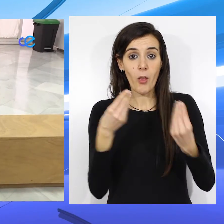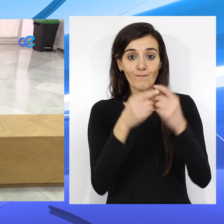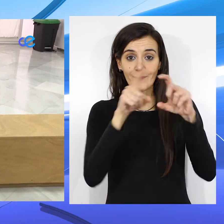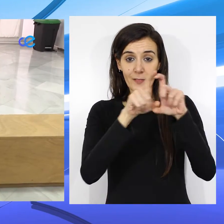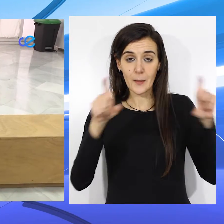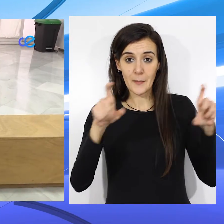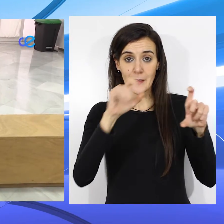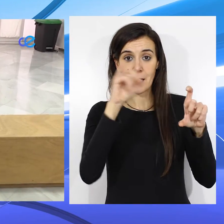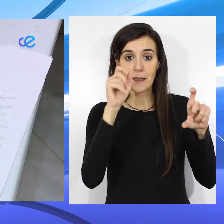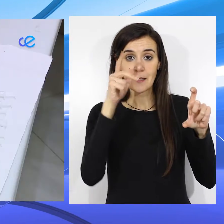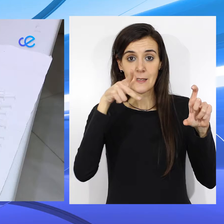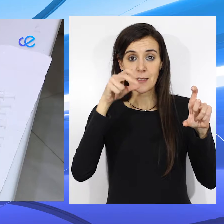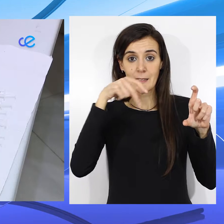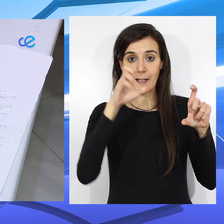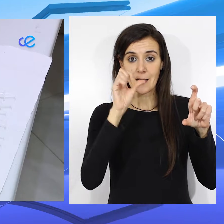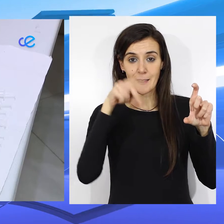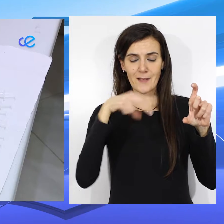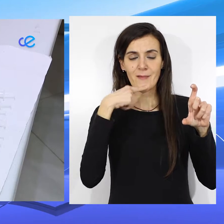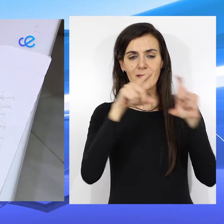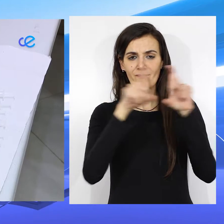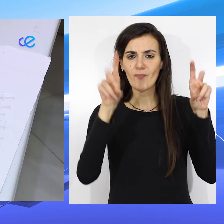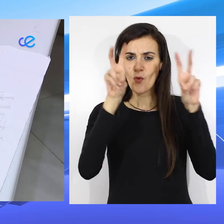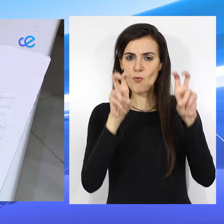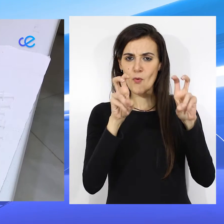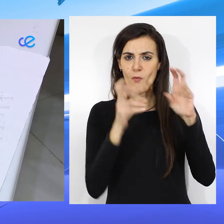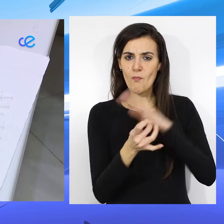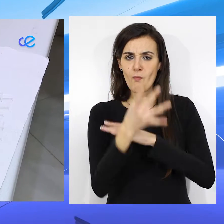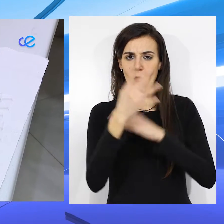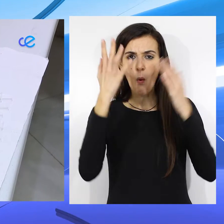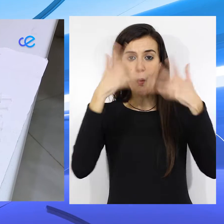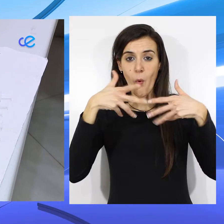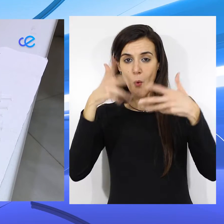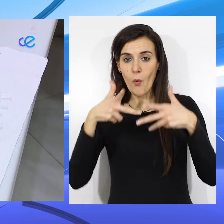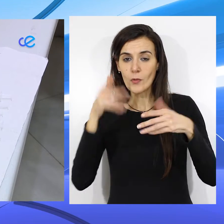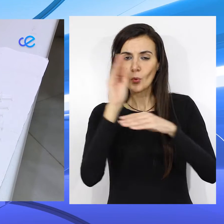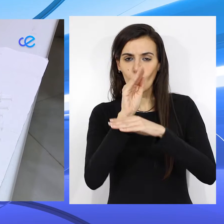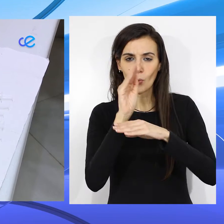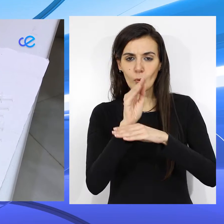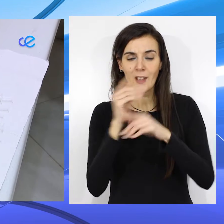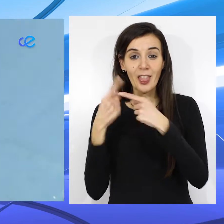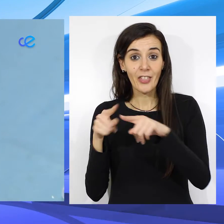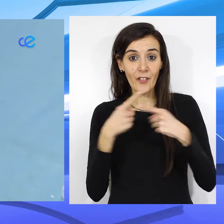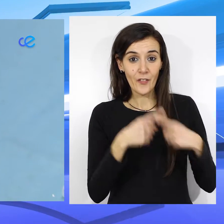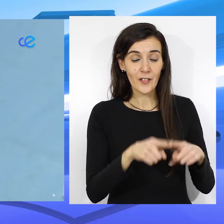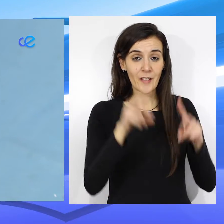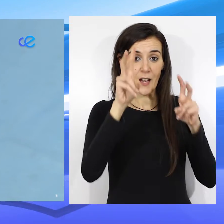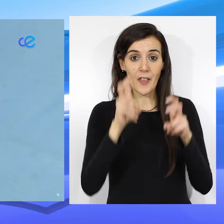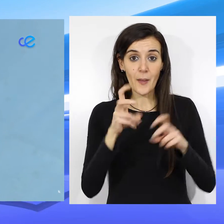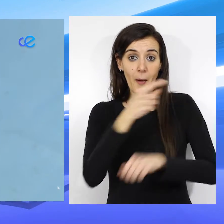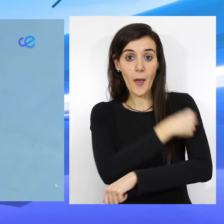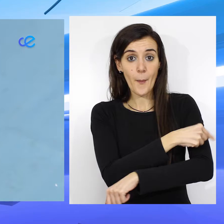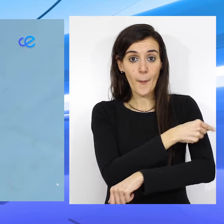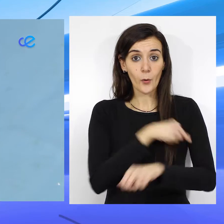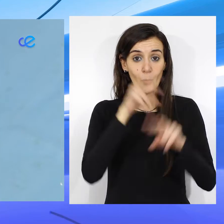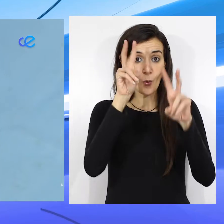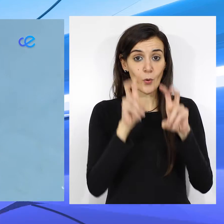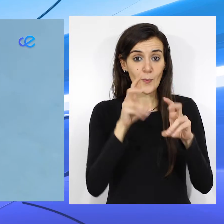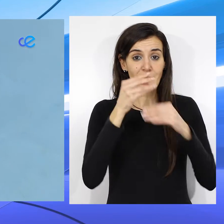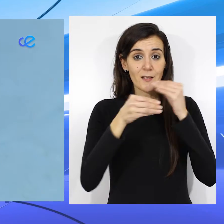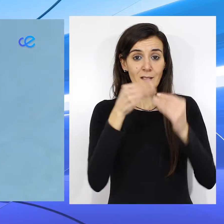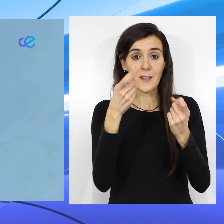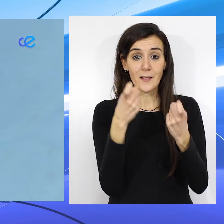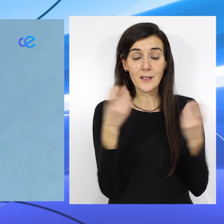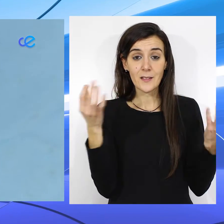compañía Janssen implica importantes novedades como su logística y conservación. Además, en materia de vacunación, solo